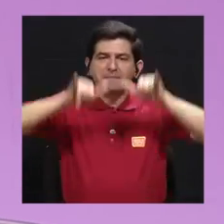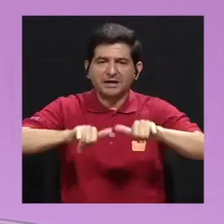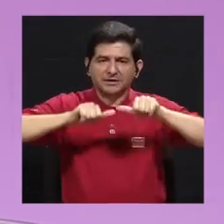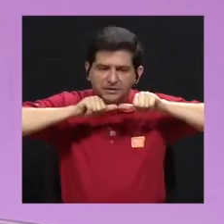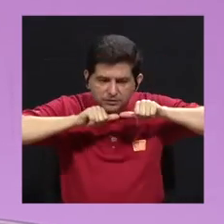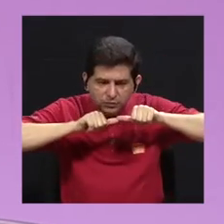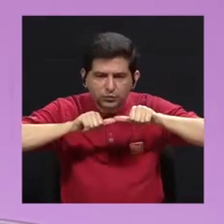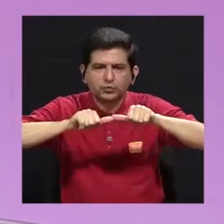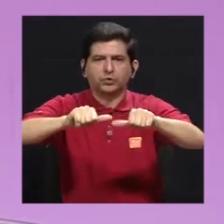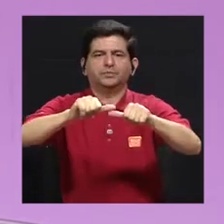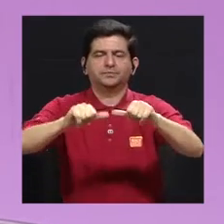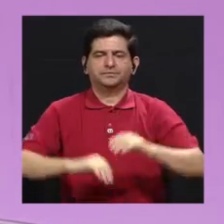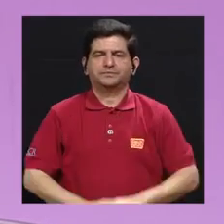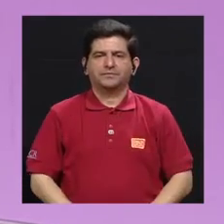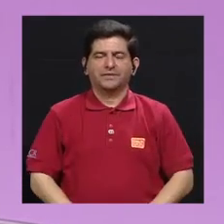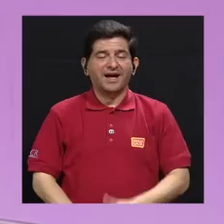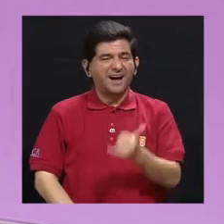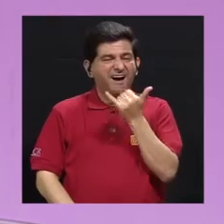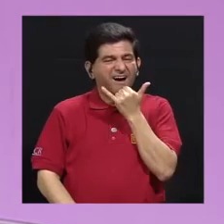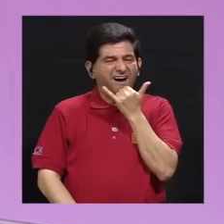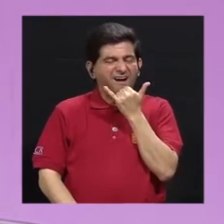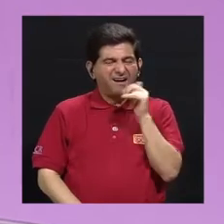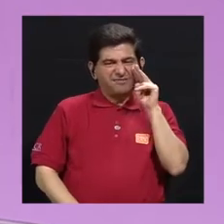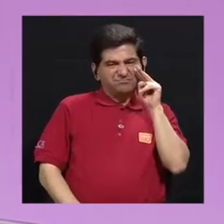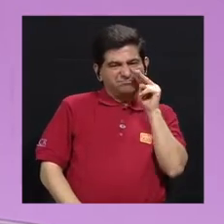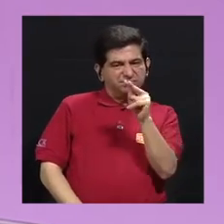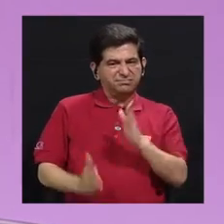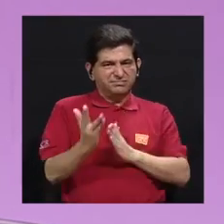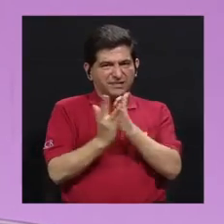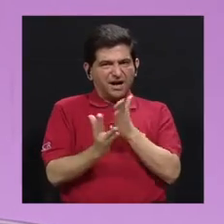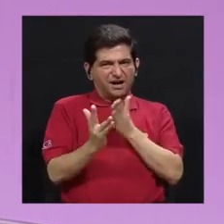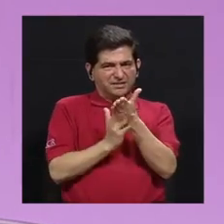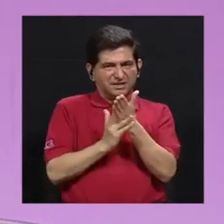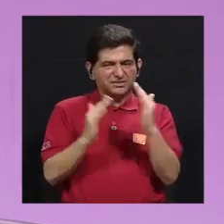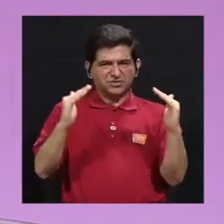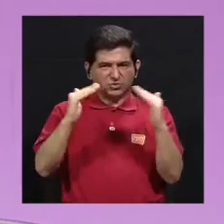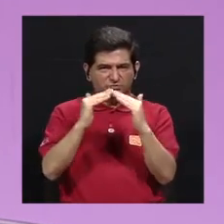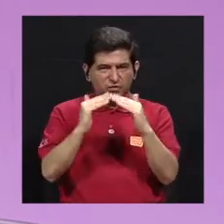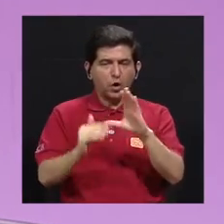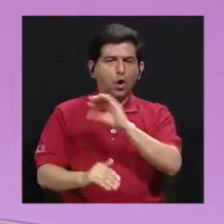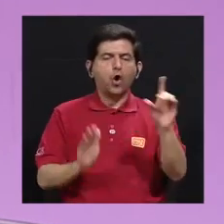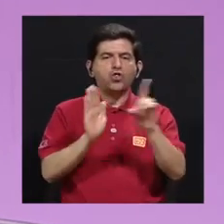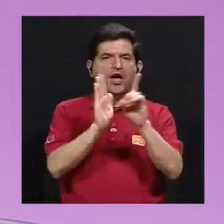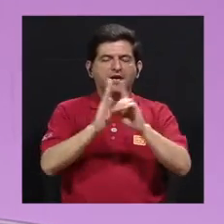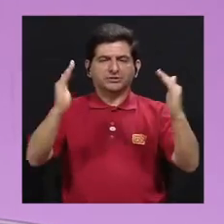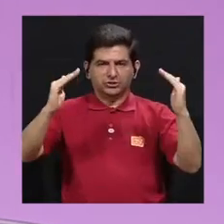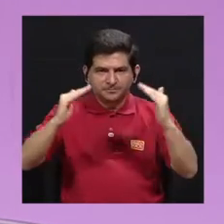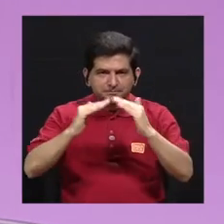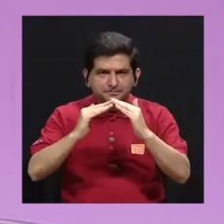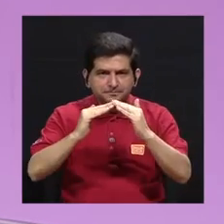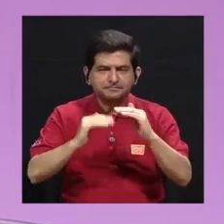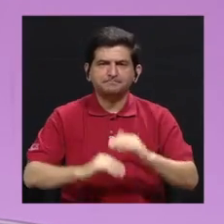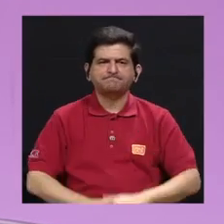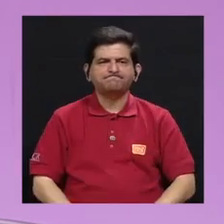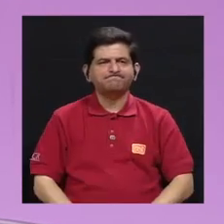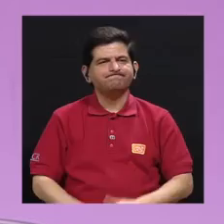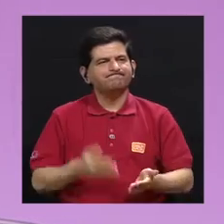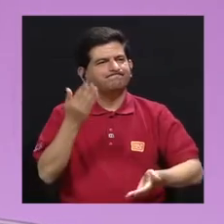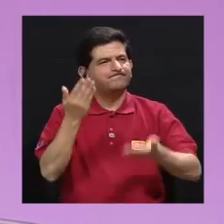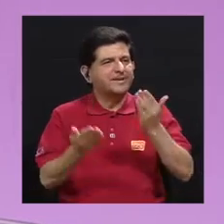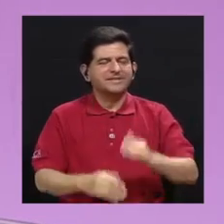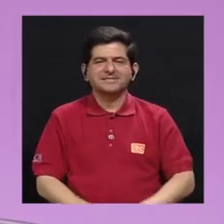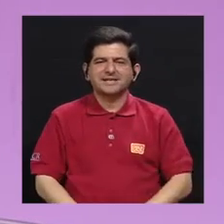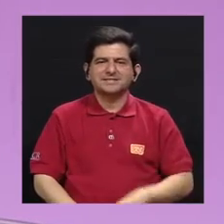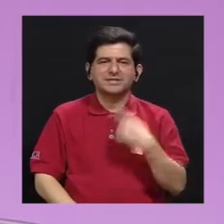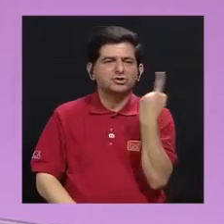sostenible y es un error enfocar el acceso a la vivienda o el derecho a la vivienda como